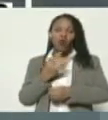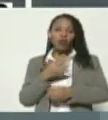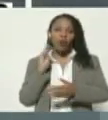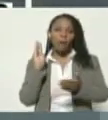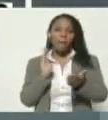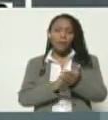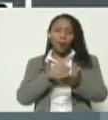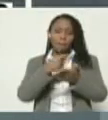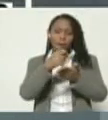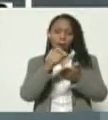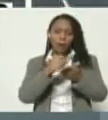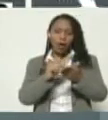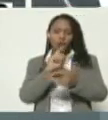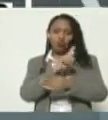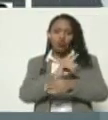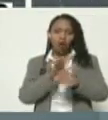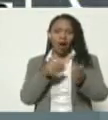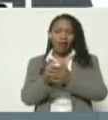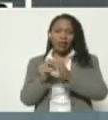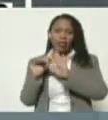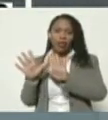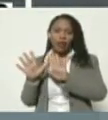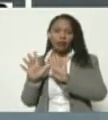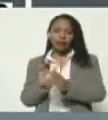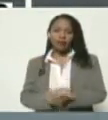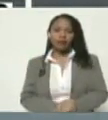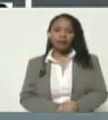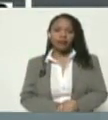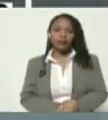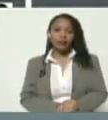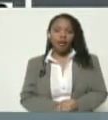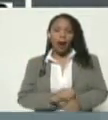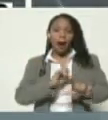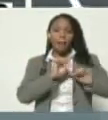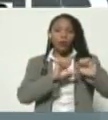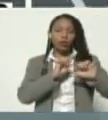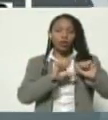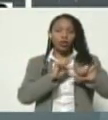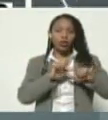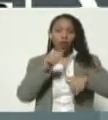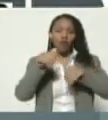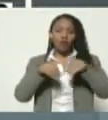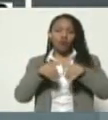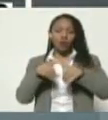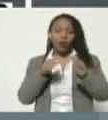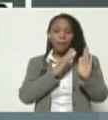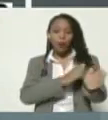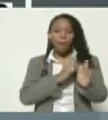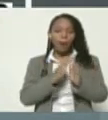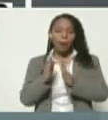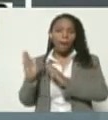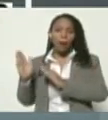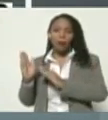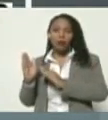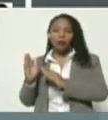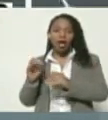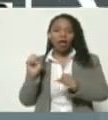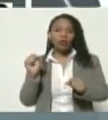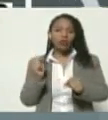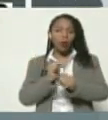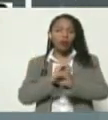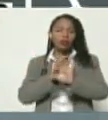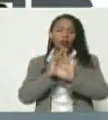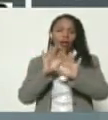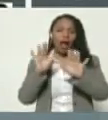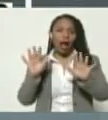podemos calificar del 1 al 10 el proceso electoral de hoy en su organización, en su